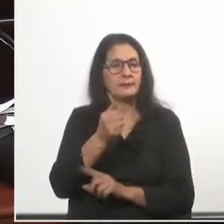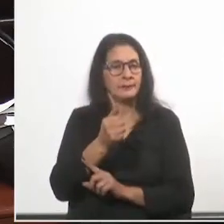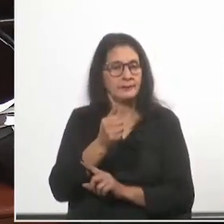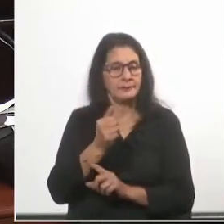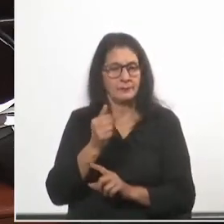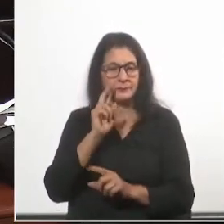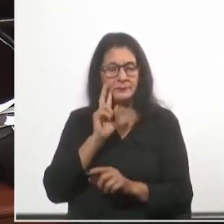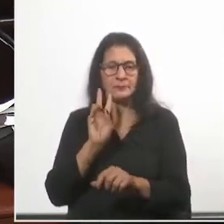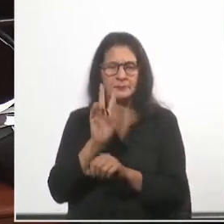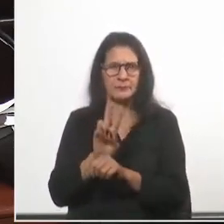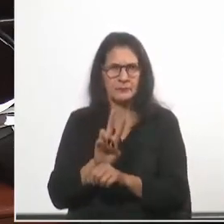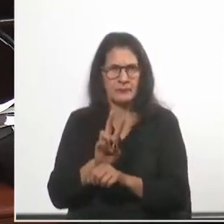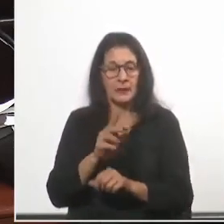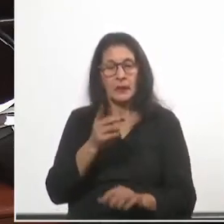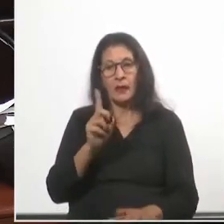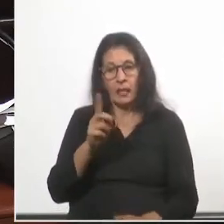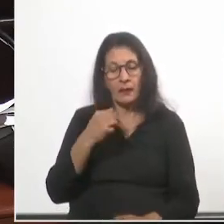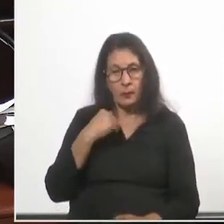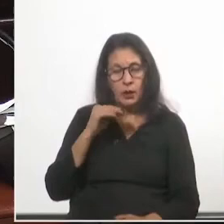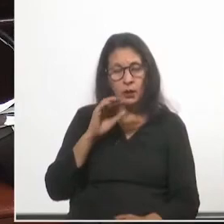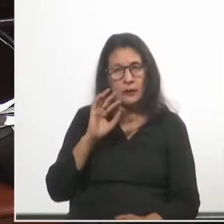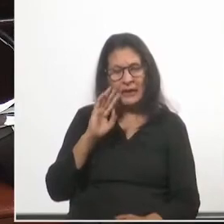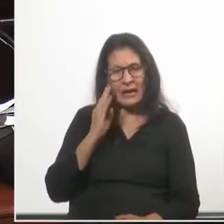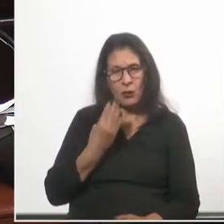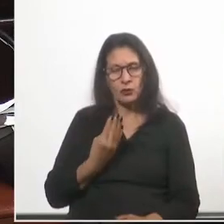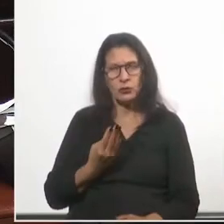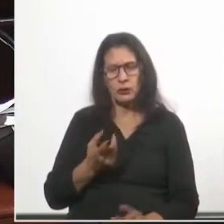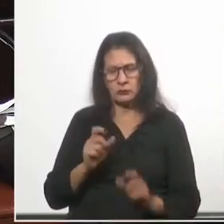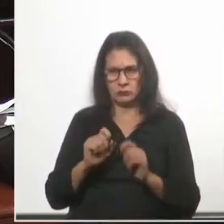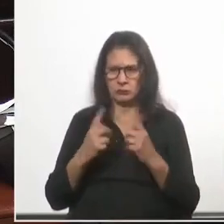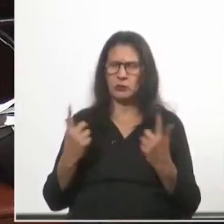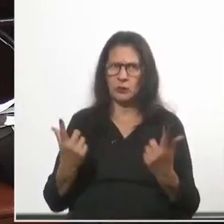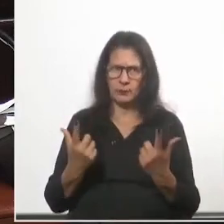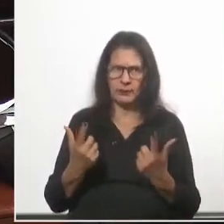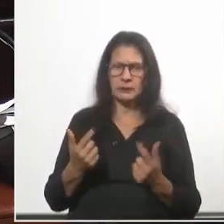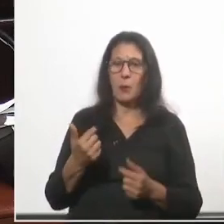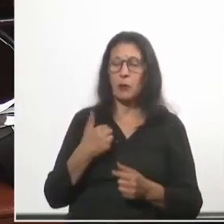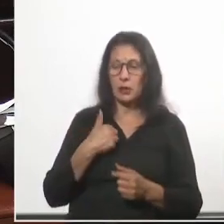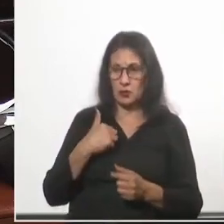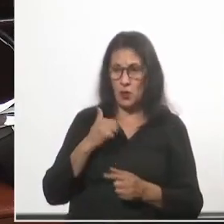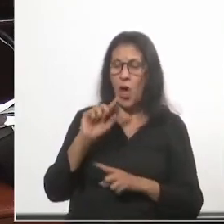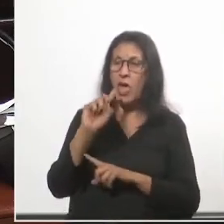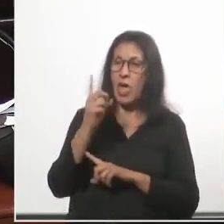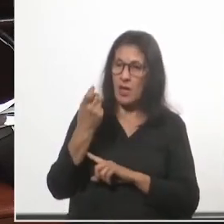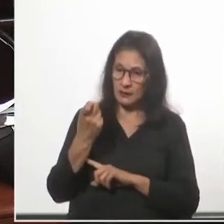encontramos, y tengo que reconocerlo con cierta sorpresa, porque yo fui un productor